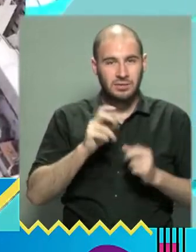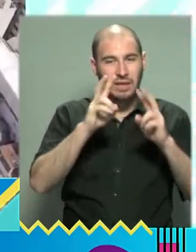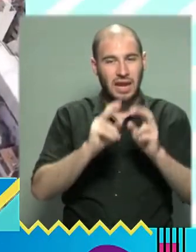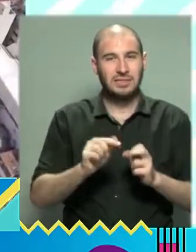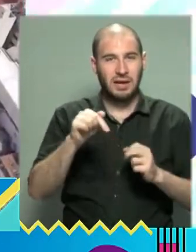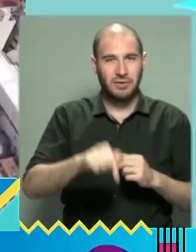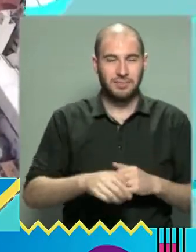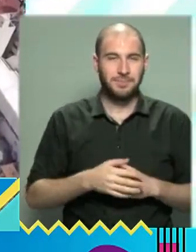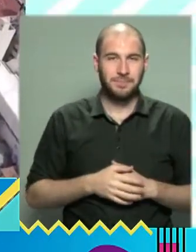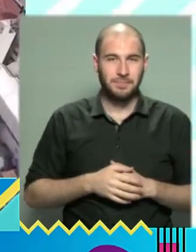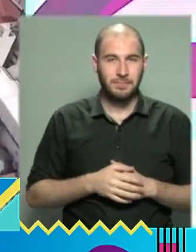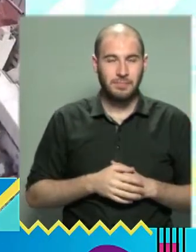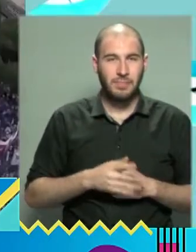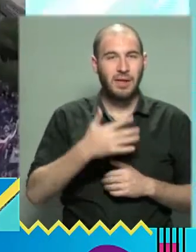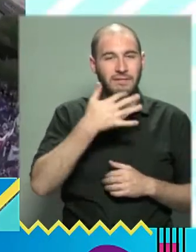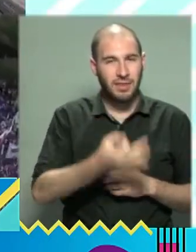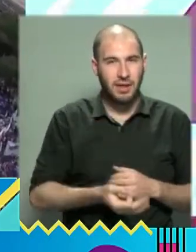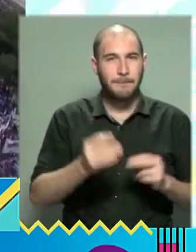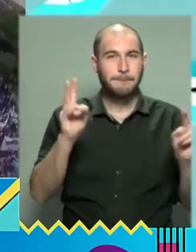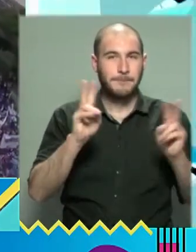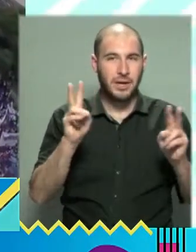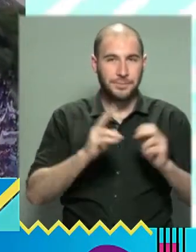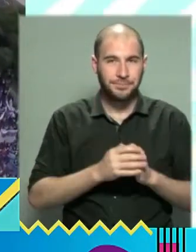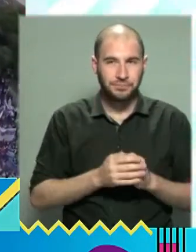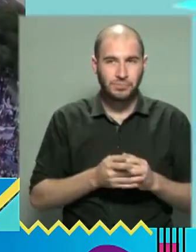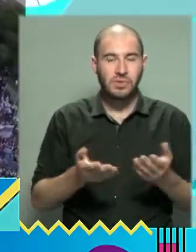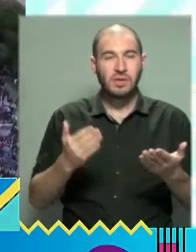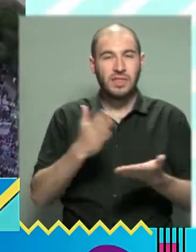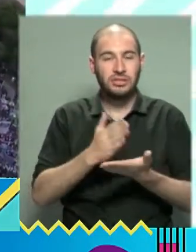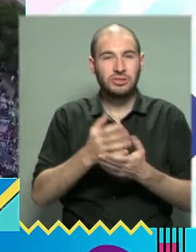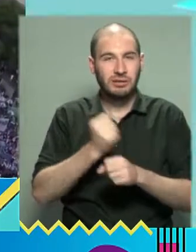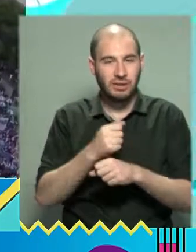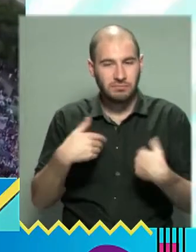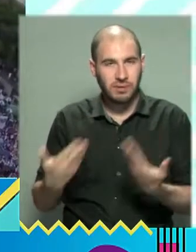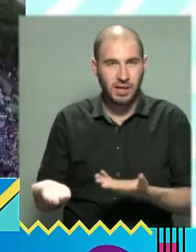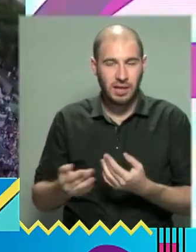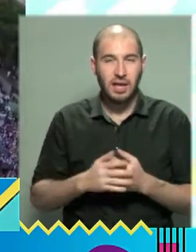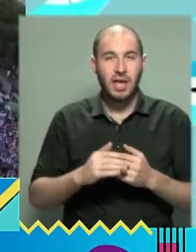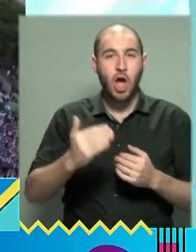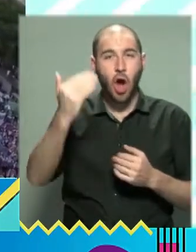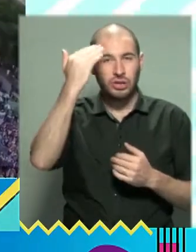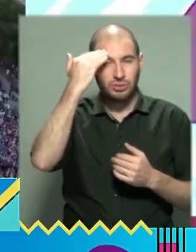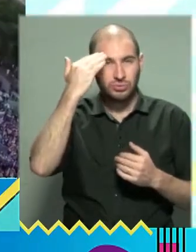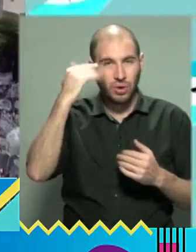hoy. Es verdad que Perón comulgó con los derechos de los trabajadores, la Constitución